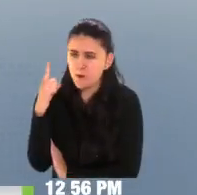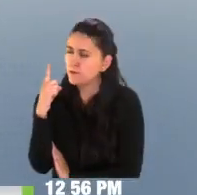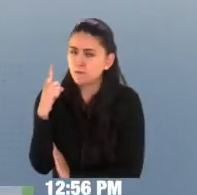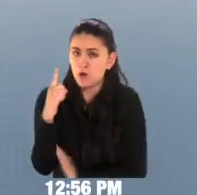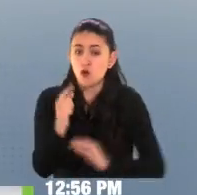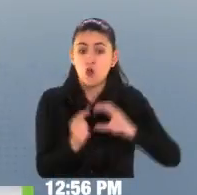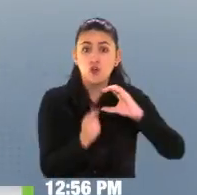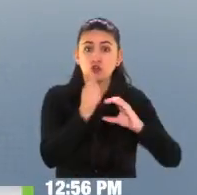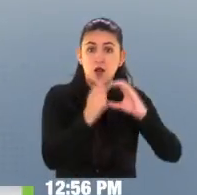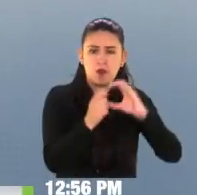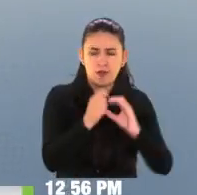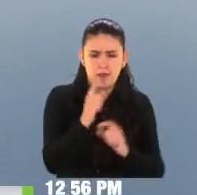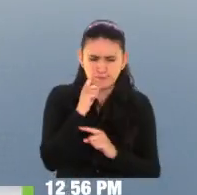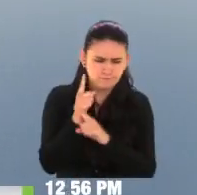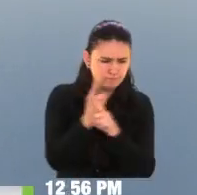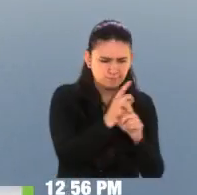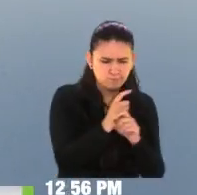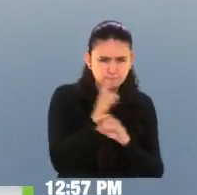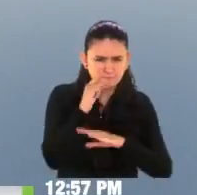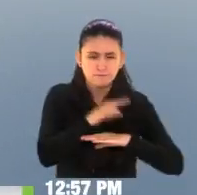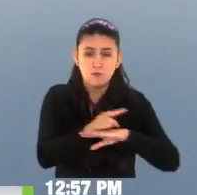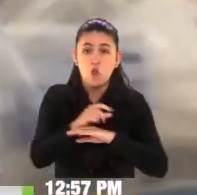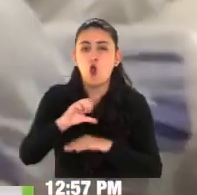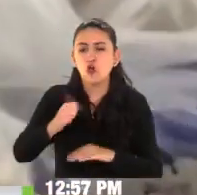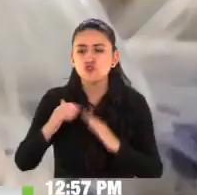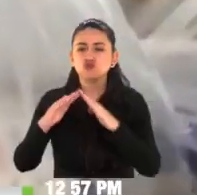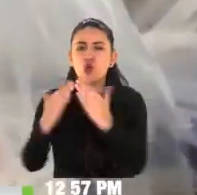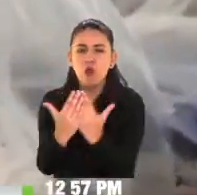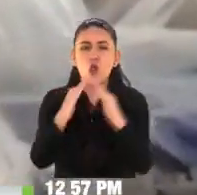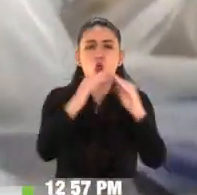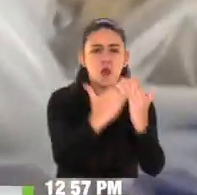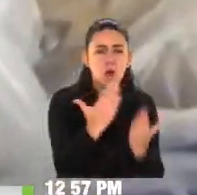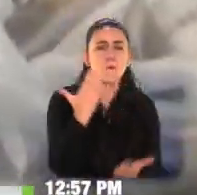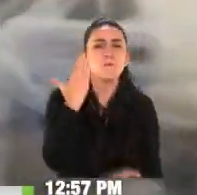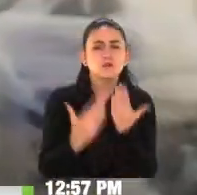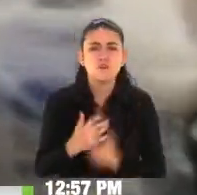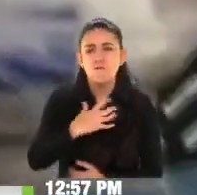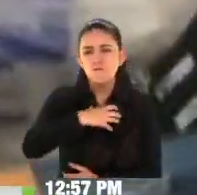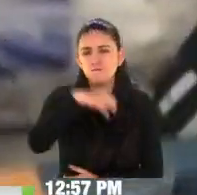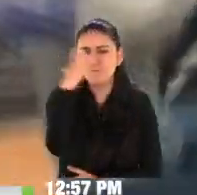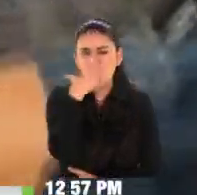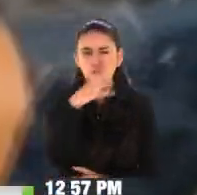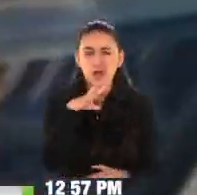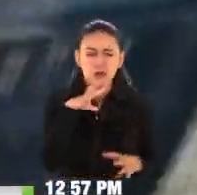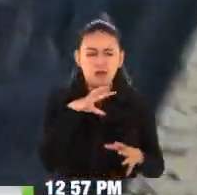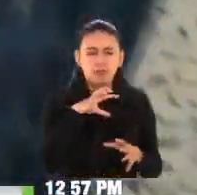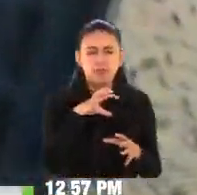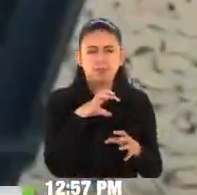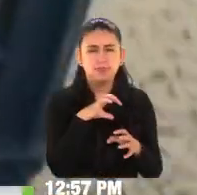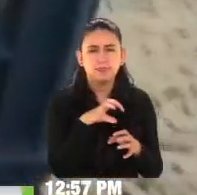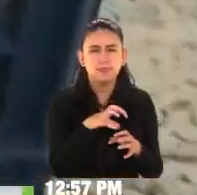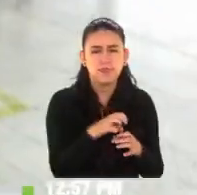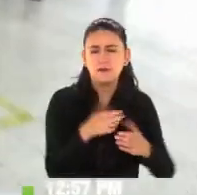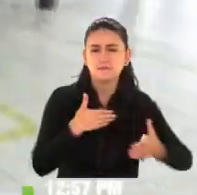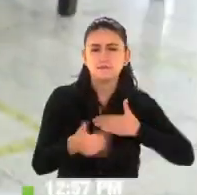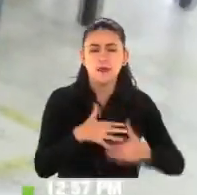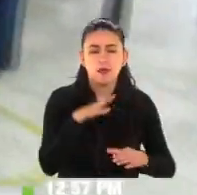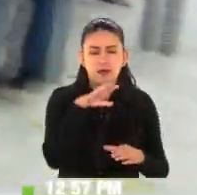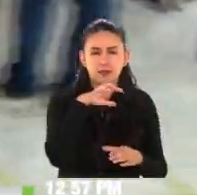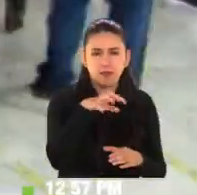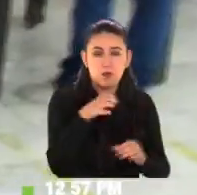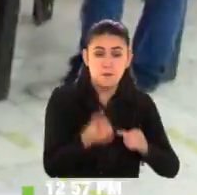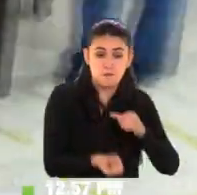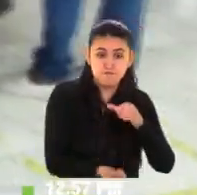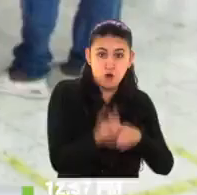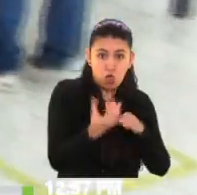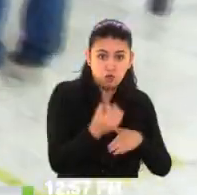Contraloría Distrital había advertido que en otros colegios estaban repartiendo frutas demasiado maduras y que además los productos no